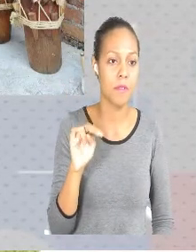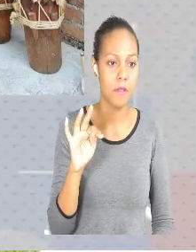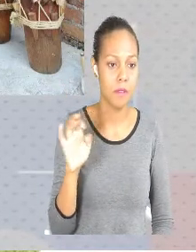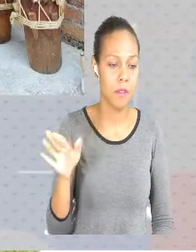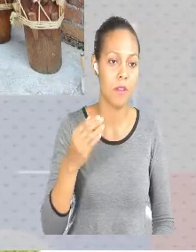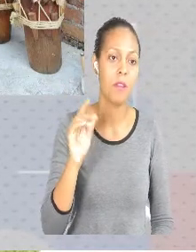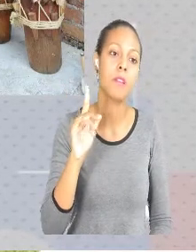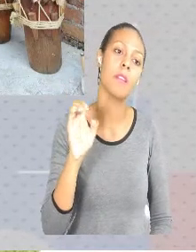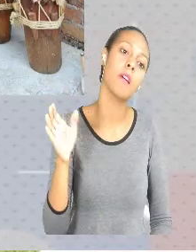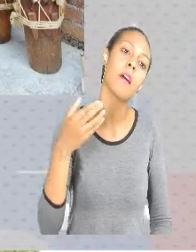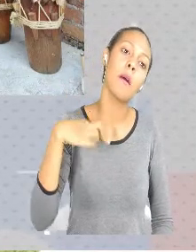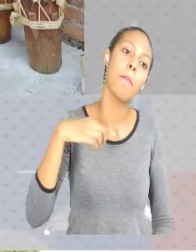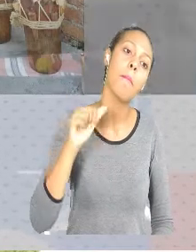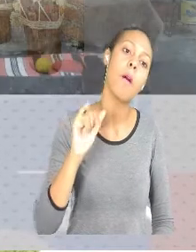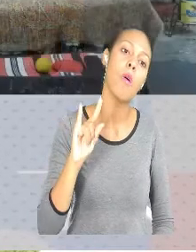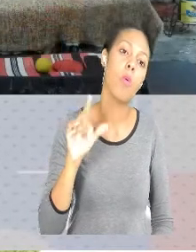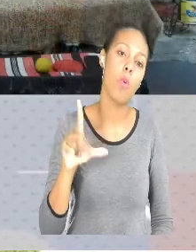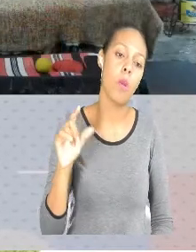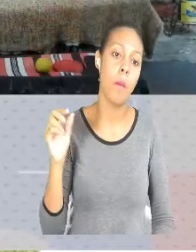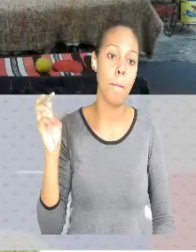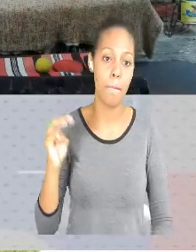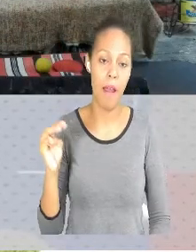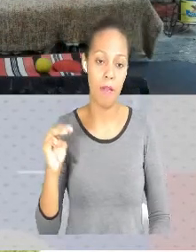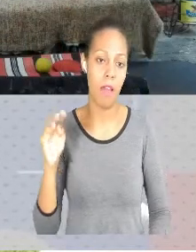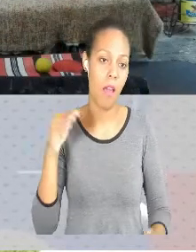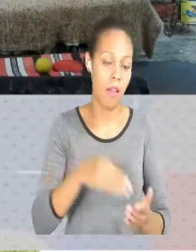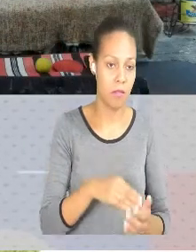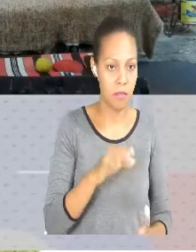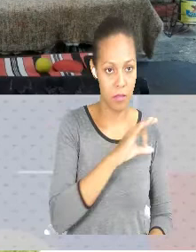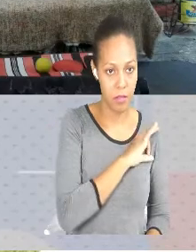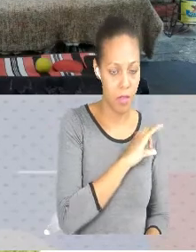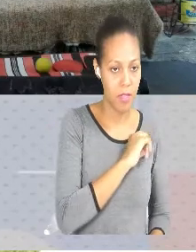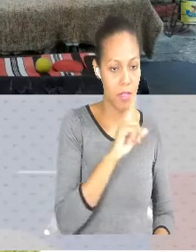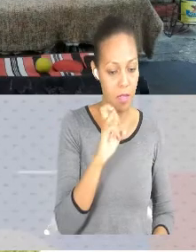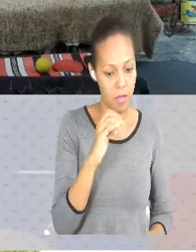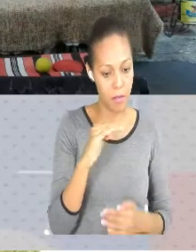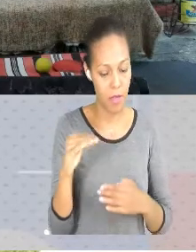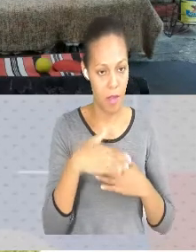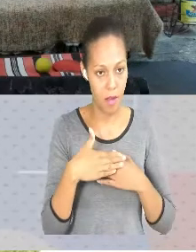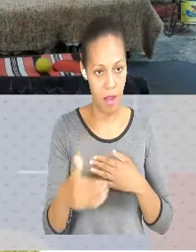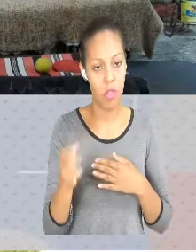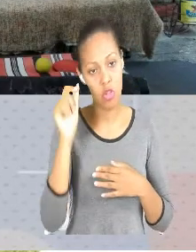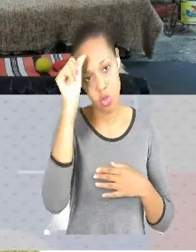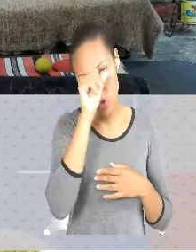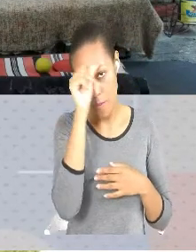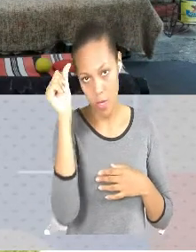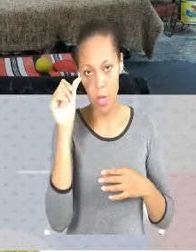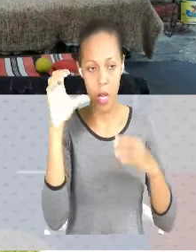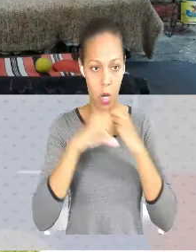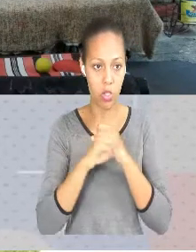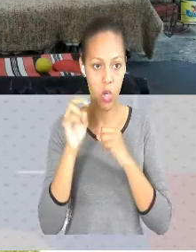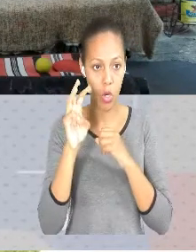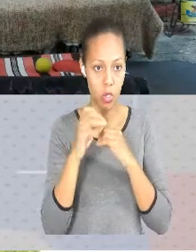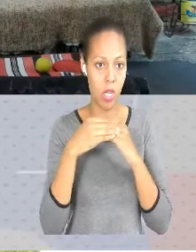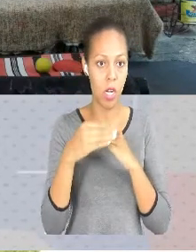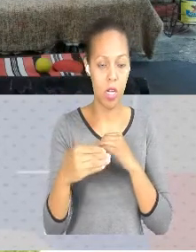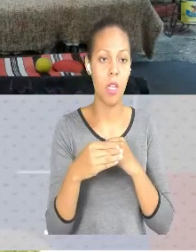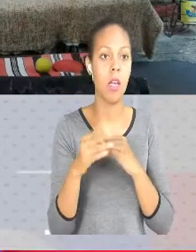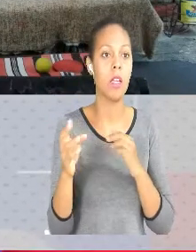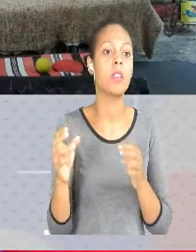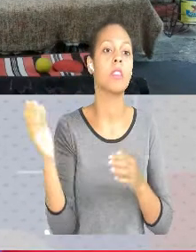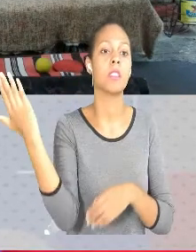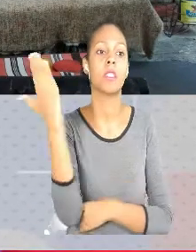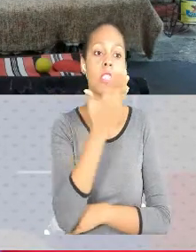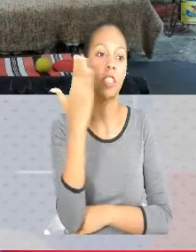52A, de martes a sábado después de las 6:30. Los domingos en la noche después de las 8 tenemos cine, tenemos un